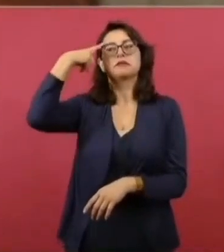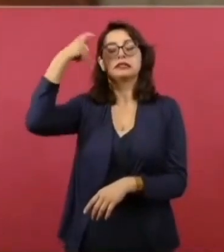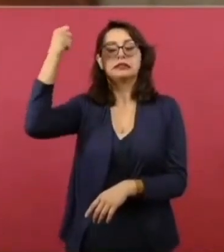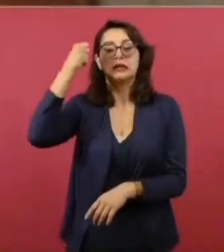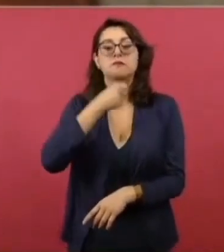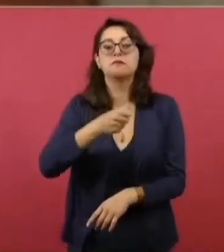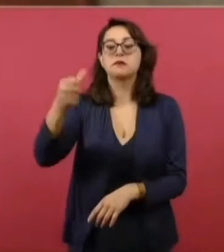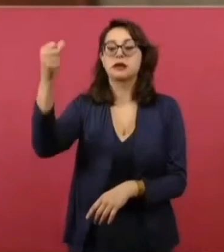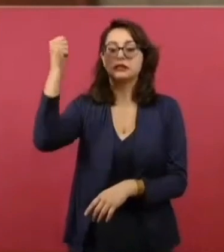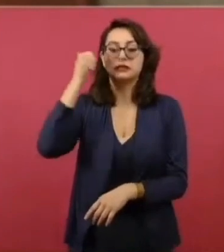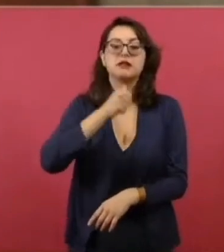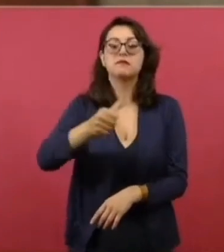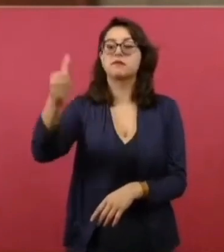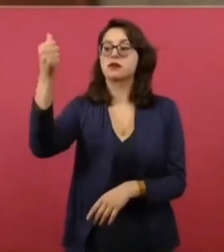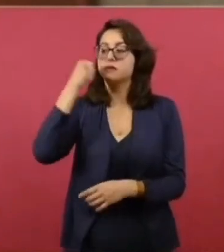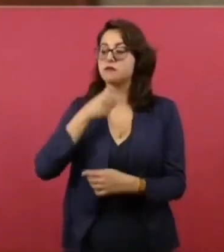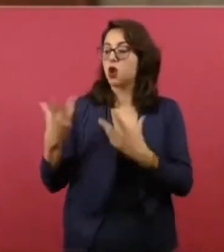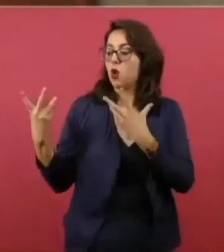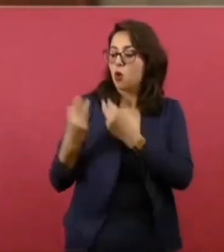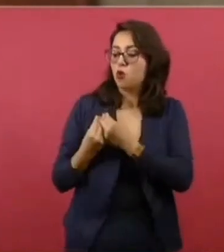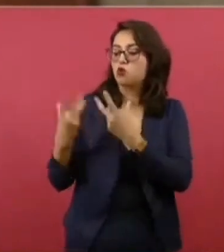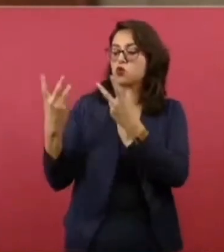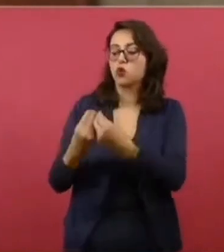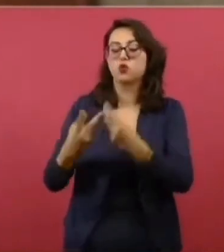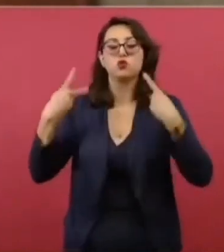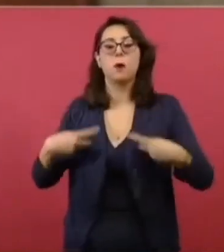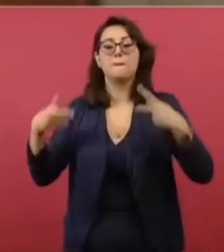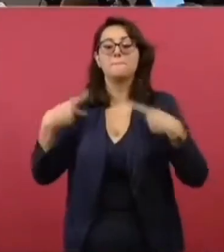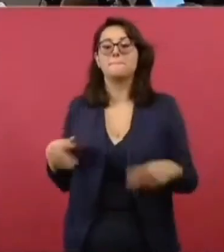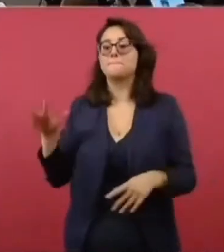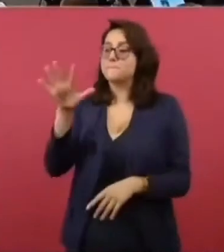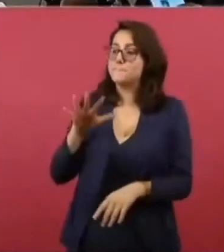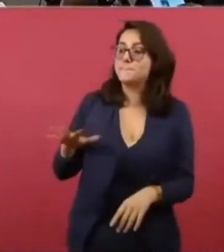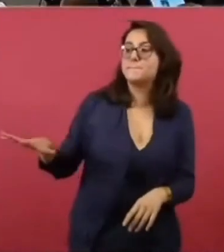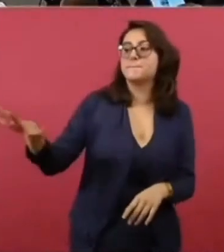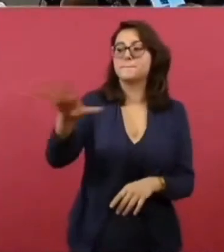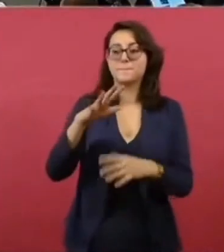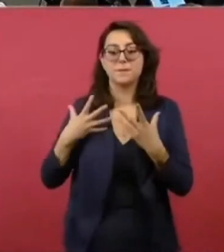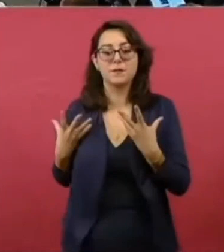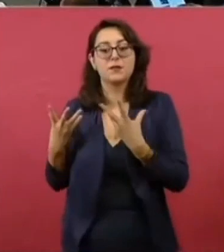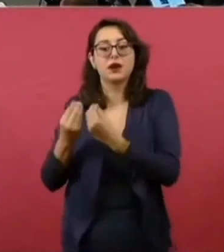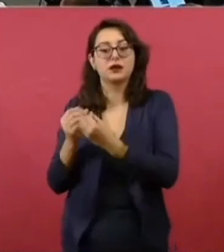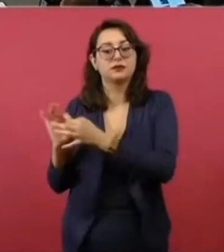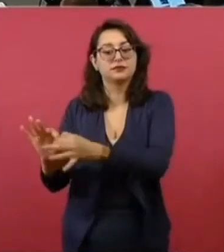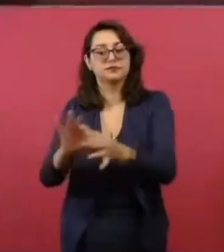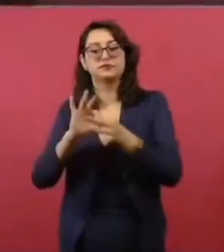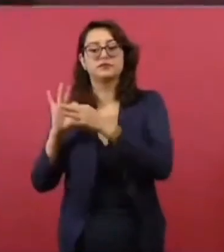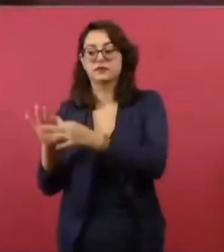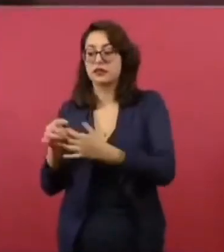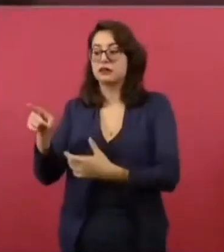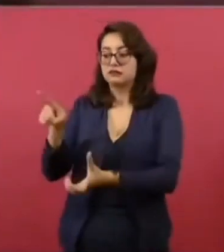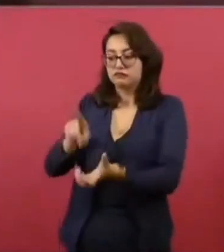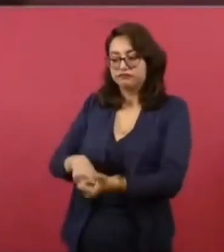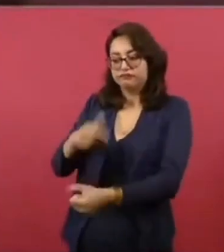caminar siempre acompañados de la gente, porque en ella está la